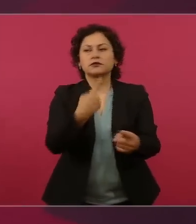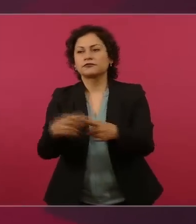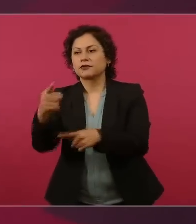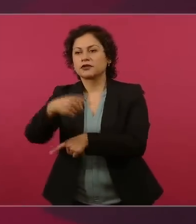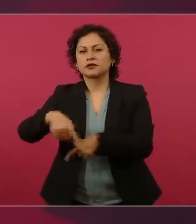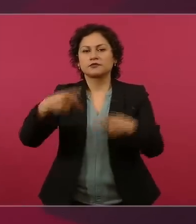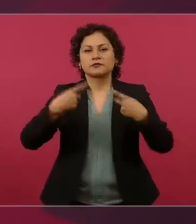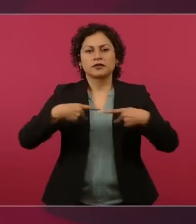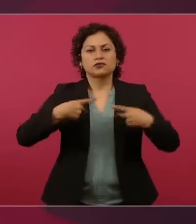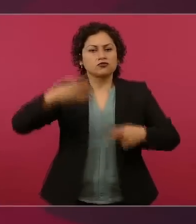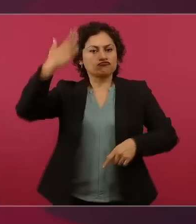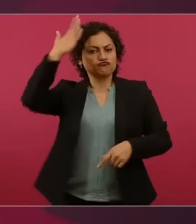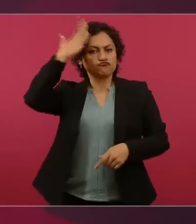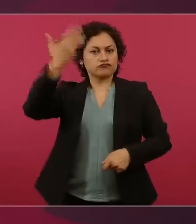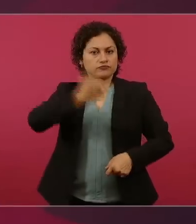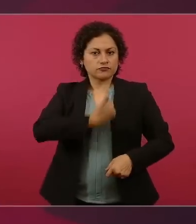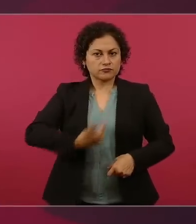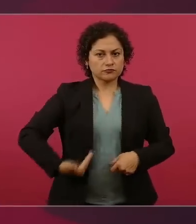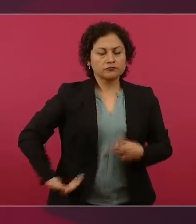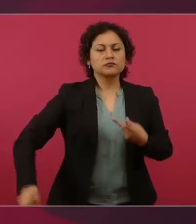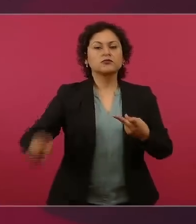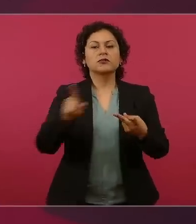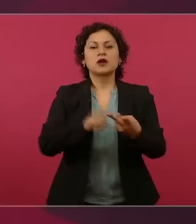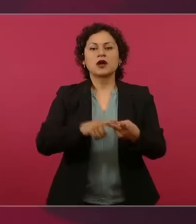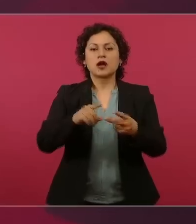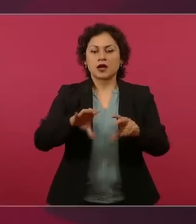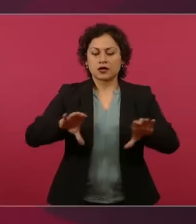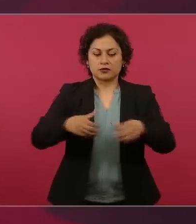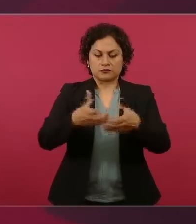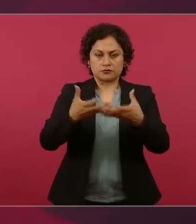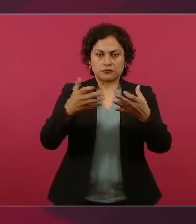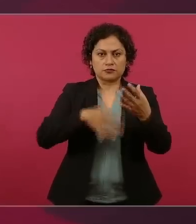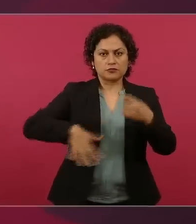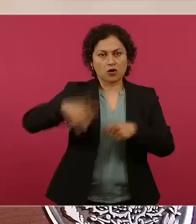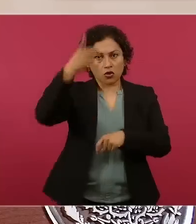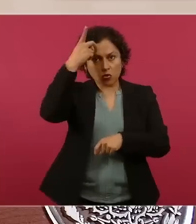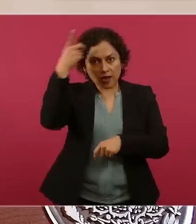propietarios, autoridades locales,